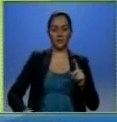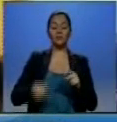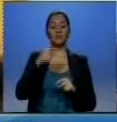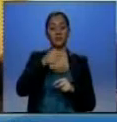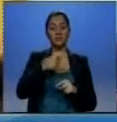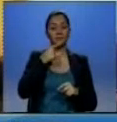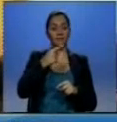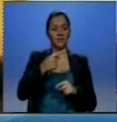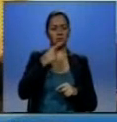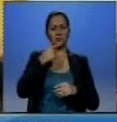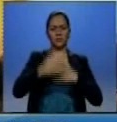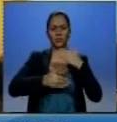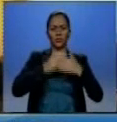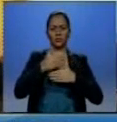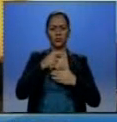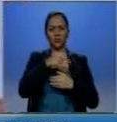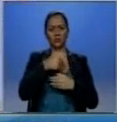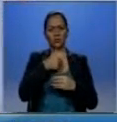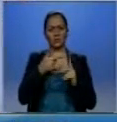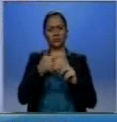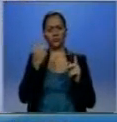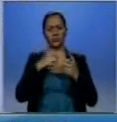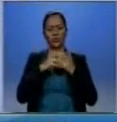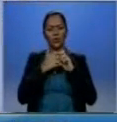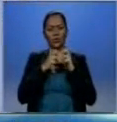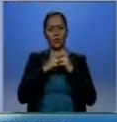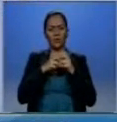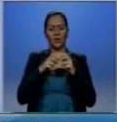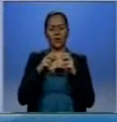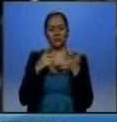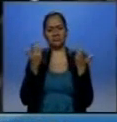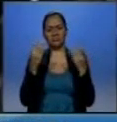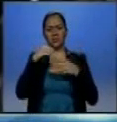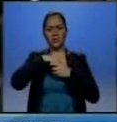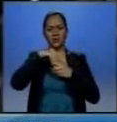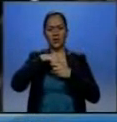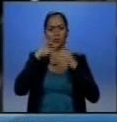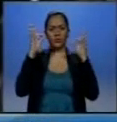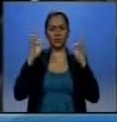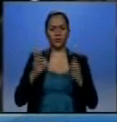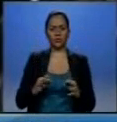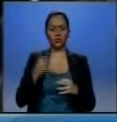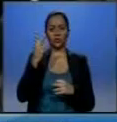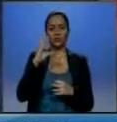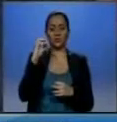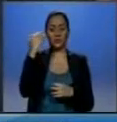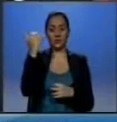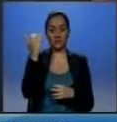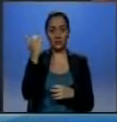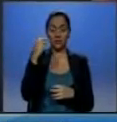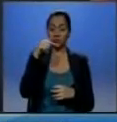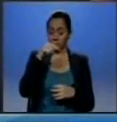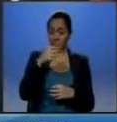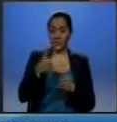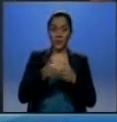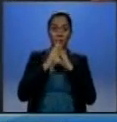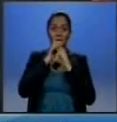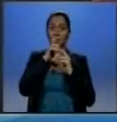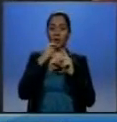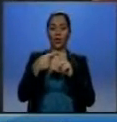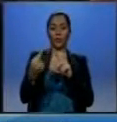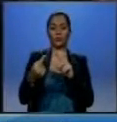La Cámara de Diputados de Brasil abrió el proceso de juicio político contra la presidenta Dilma Rousseff tras considerar procedente una acusación